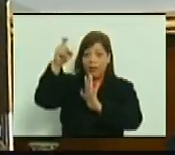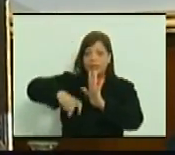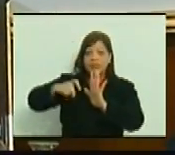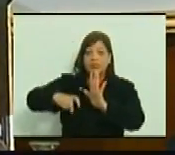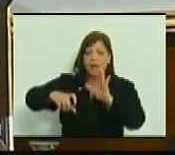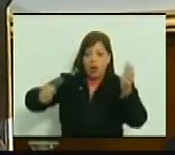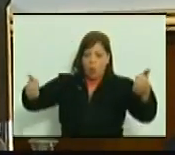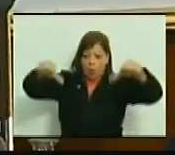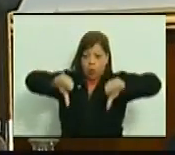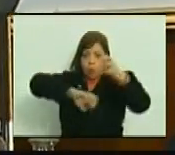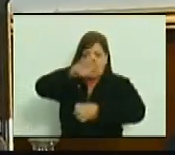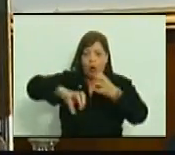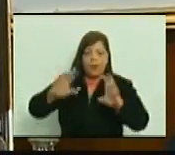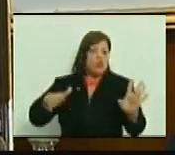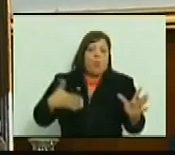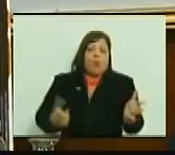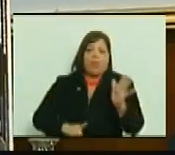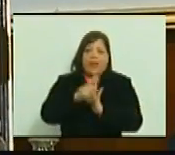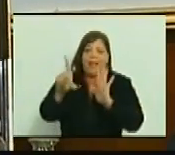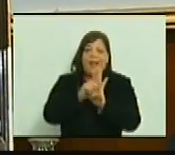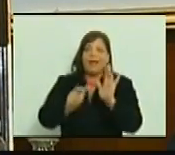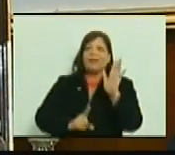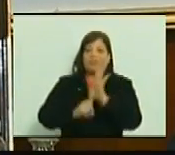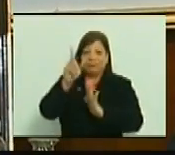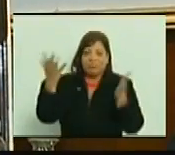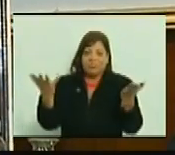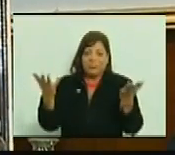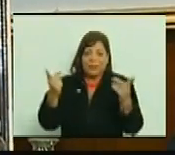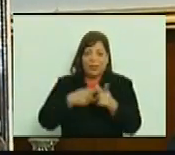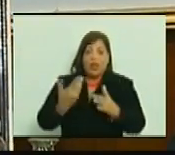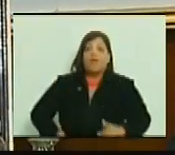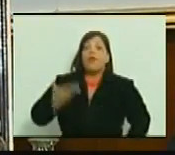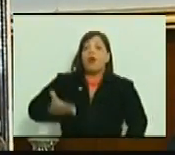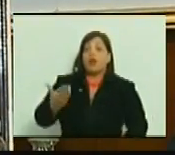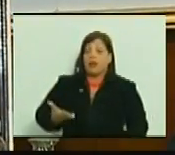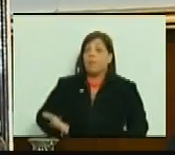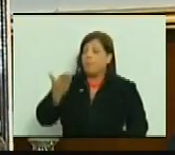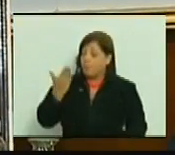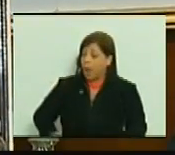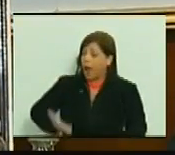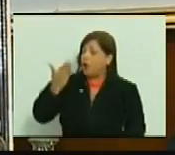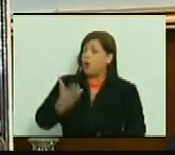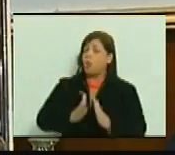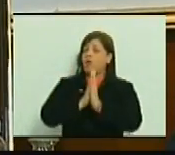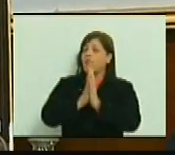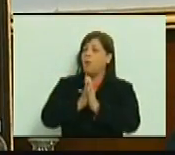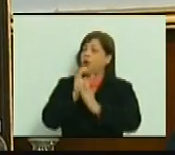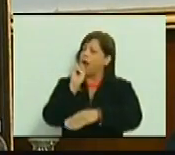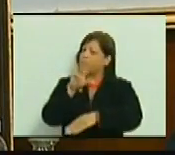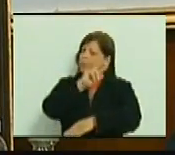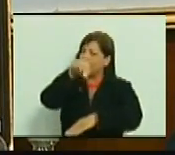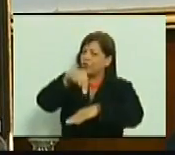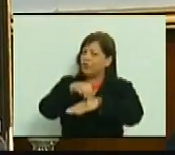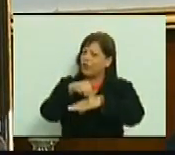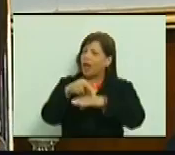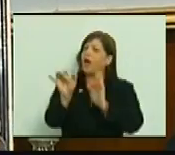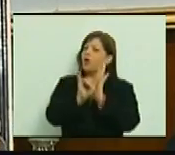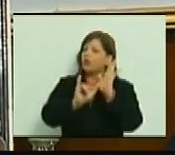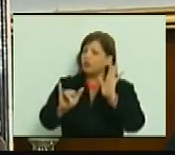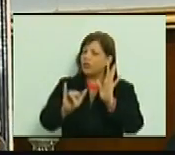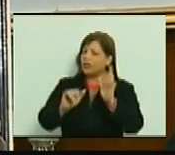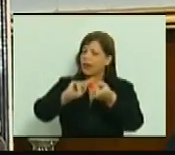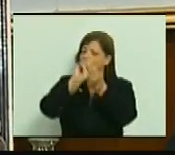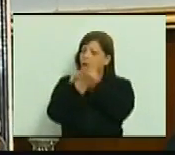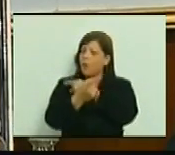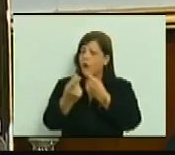país desestabilizado. Y yo quiero que valoremos la Asamblea Nacional Constituyente lo que ha logrado. Lo que ha logrado para el